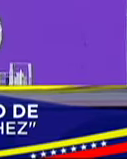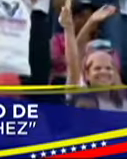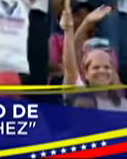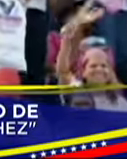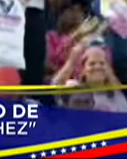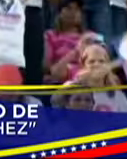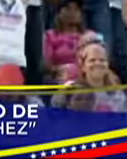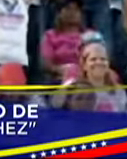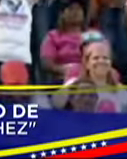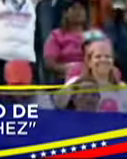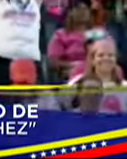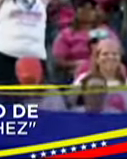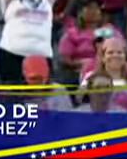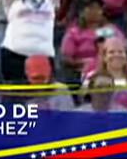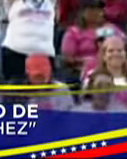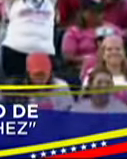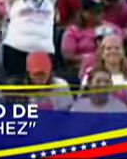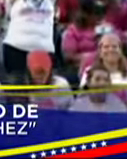mujeres en general,